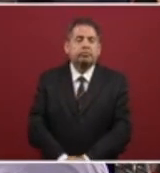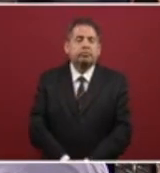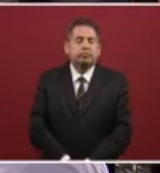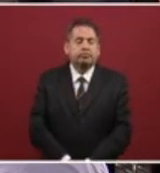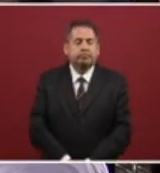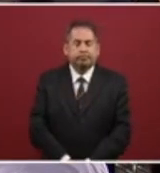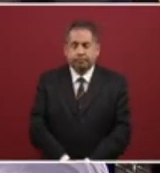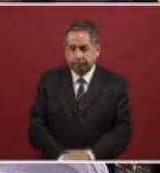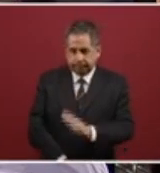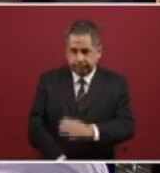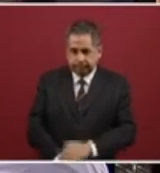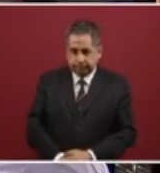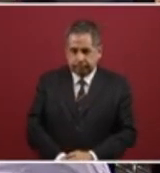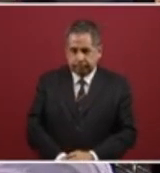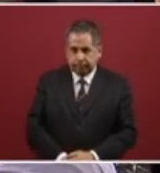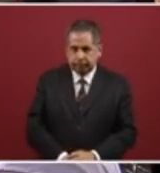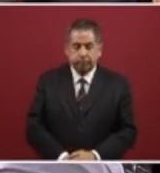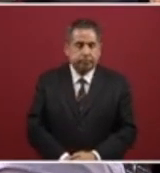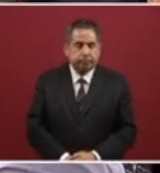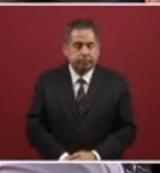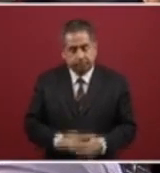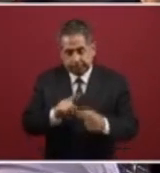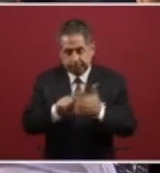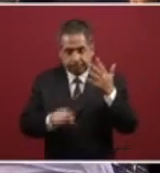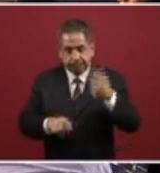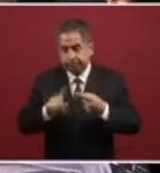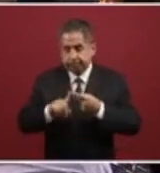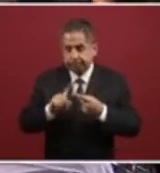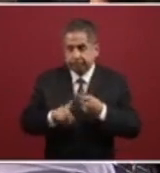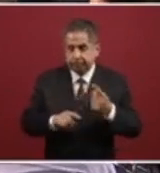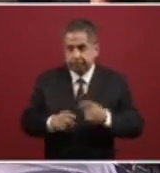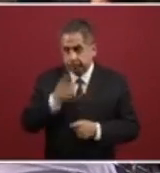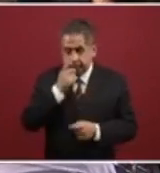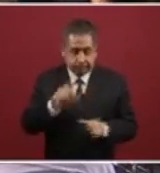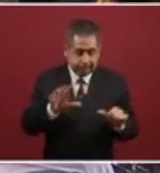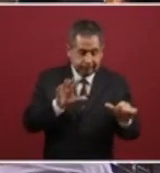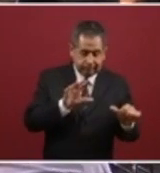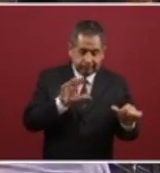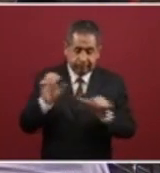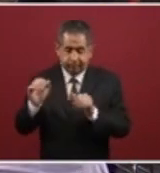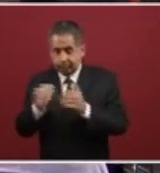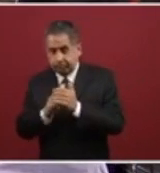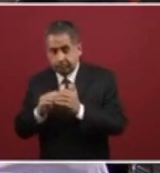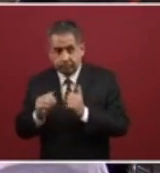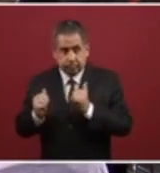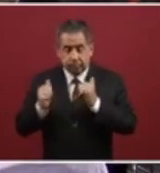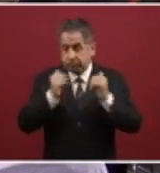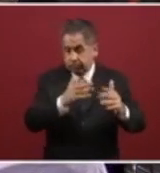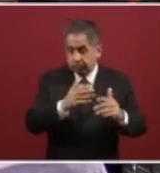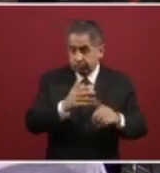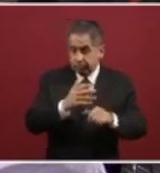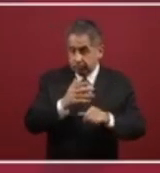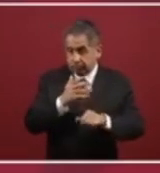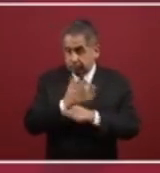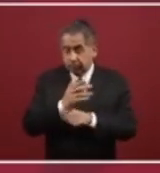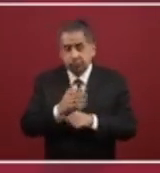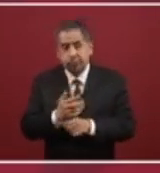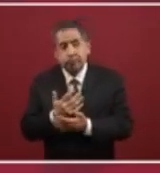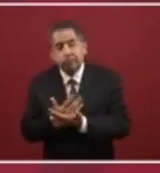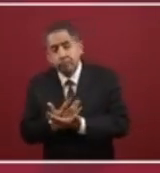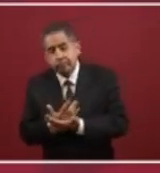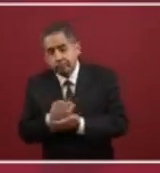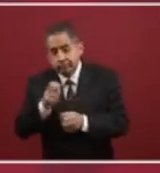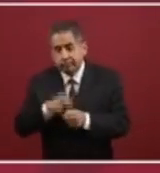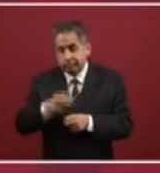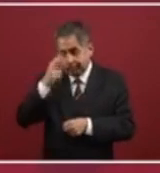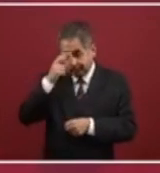Bueno, en primer lugar le diría que la cifra que di de 600 mil que han llegado hasta ahora, los que están esperando en